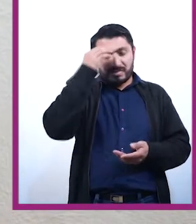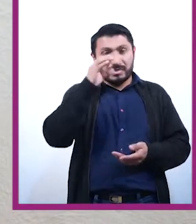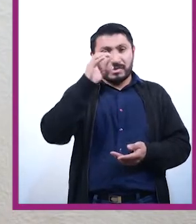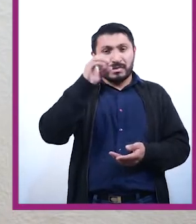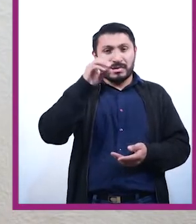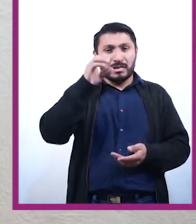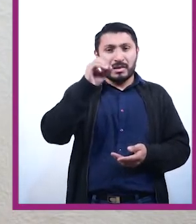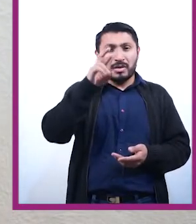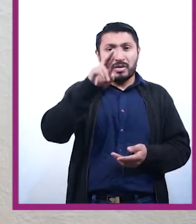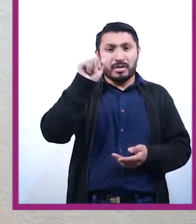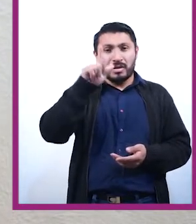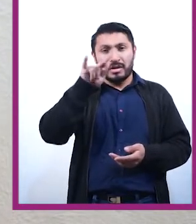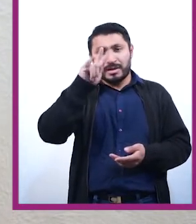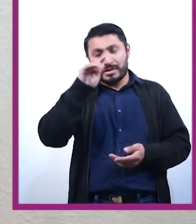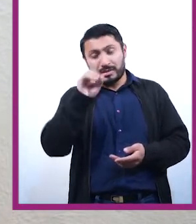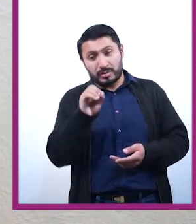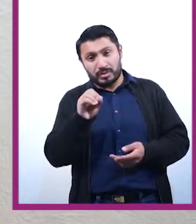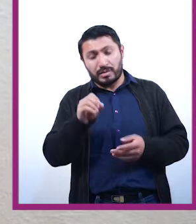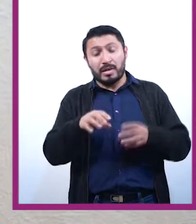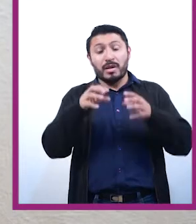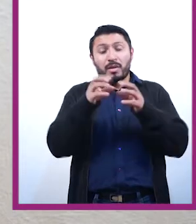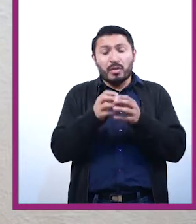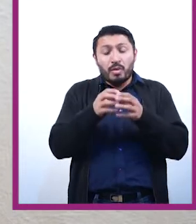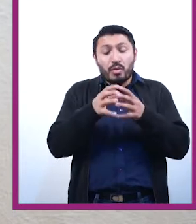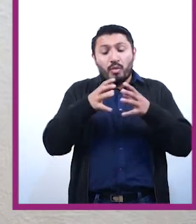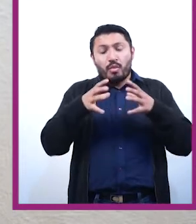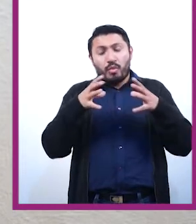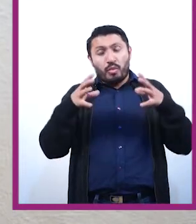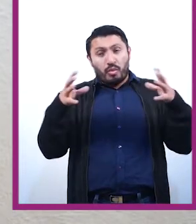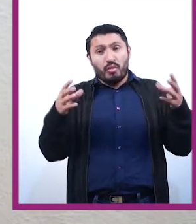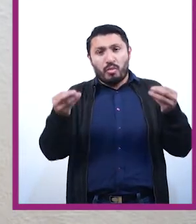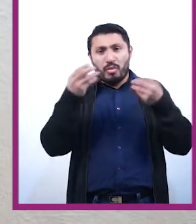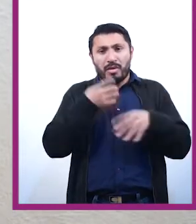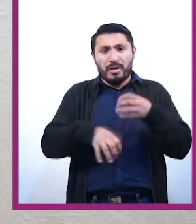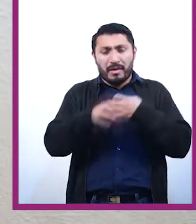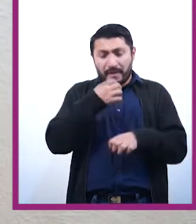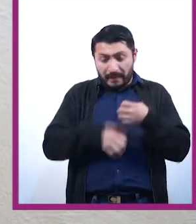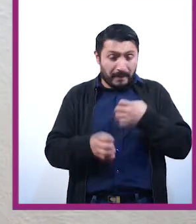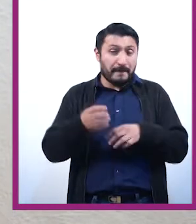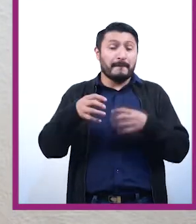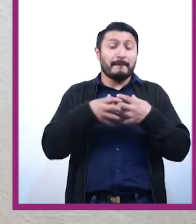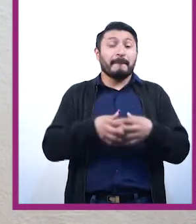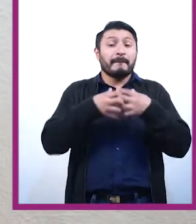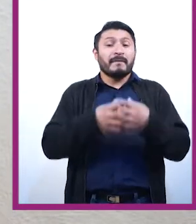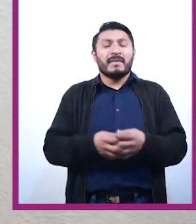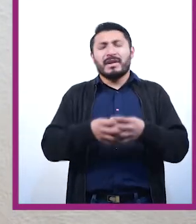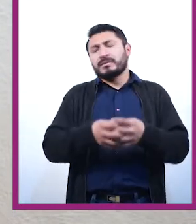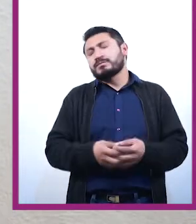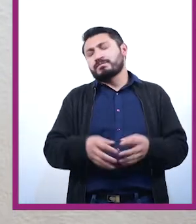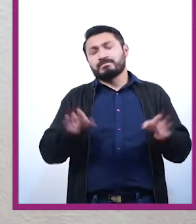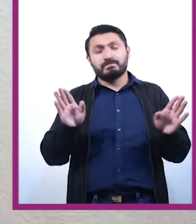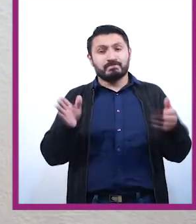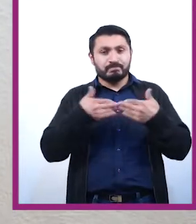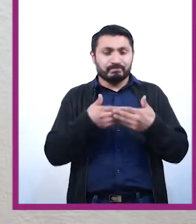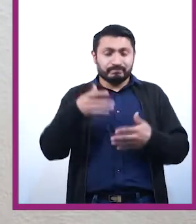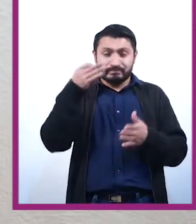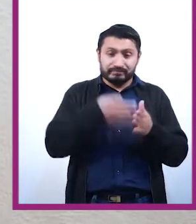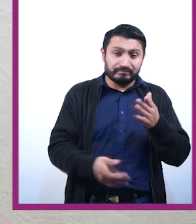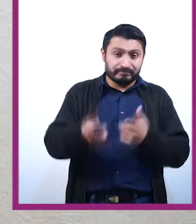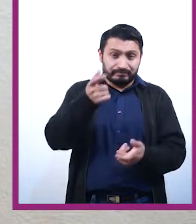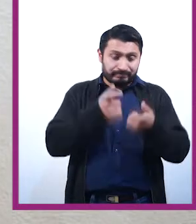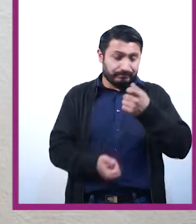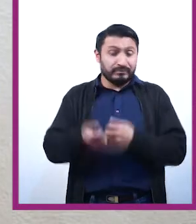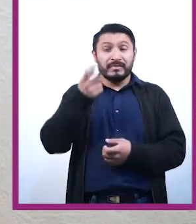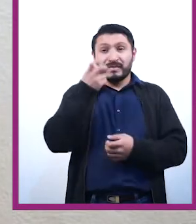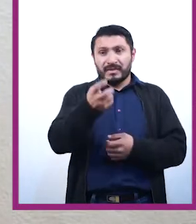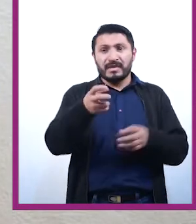corralito? La bola de nieve creció. Muchas empresas y fábricas se vieron obligadas a cerrar por falta de liquidez,